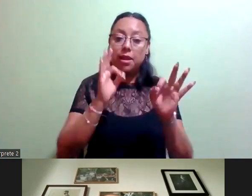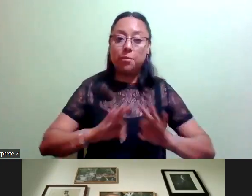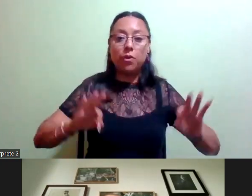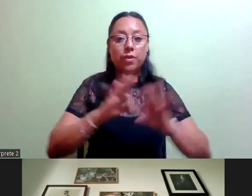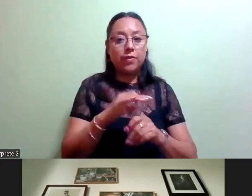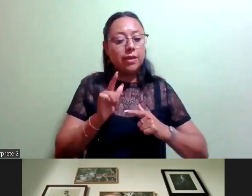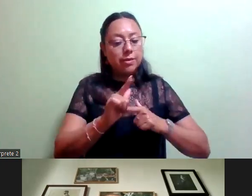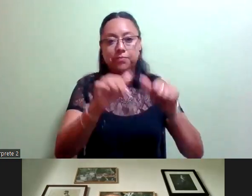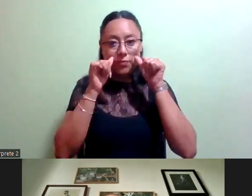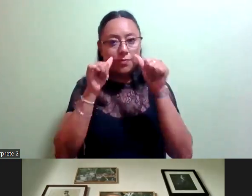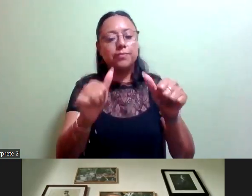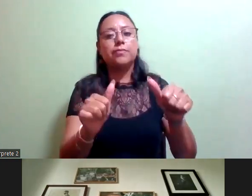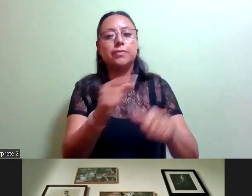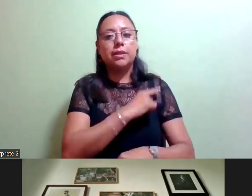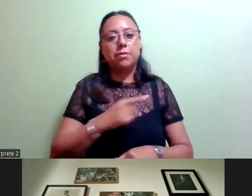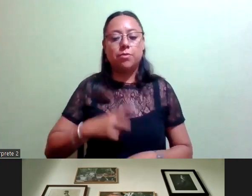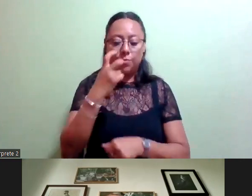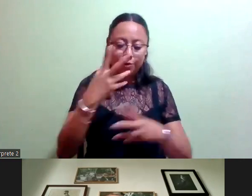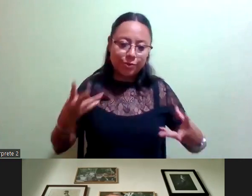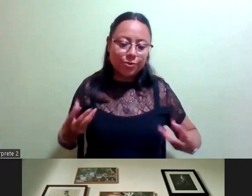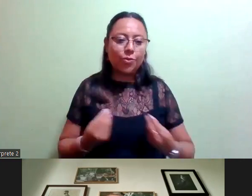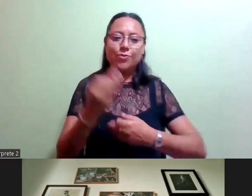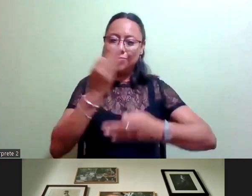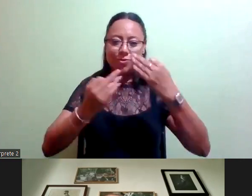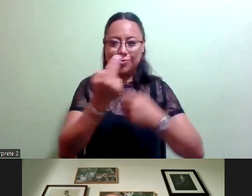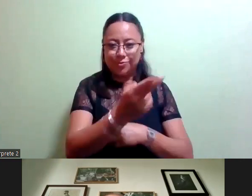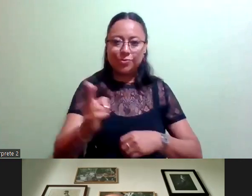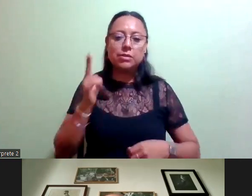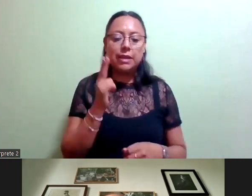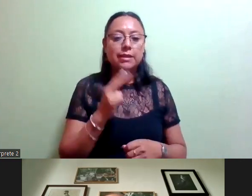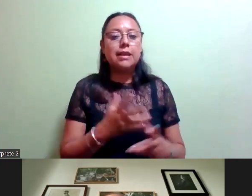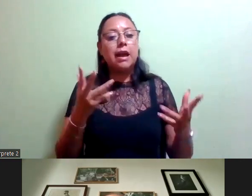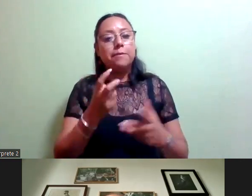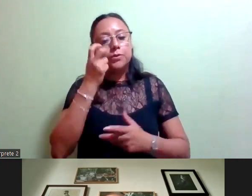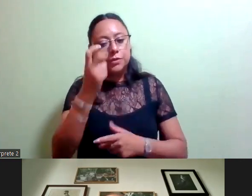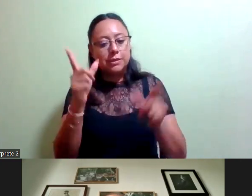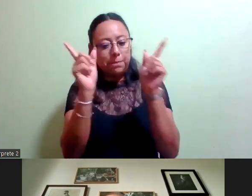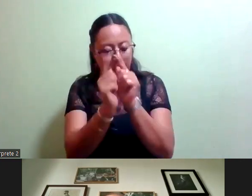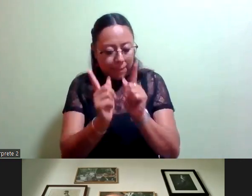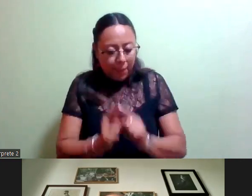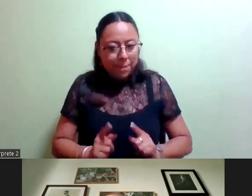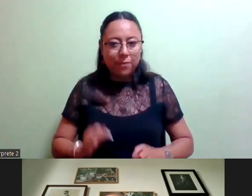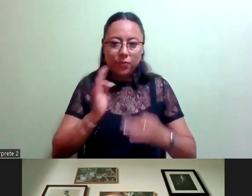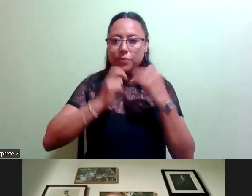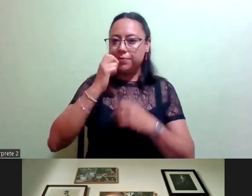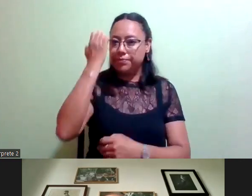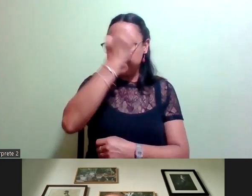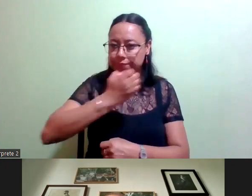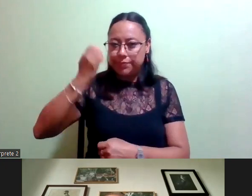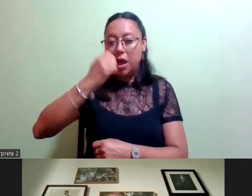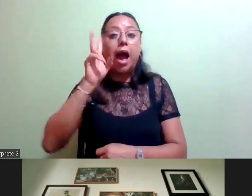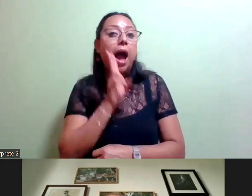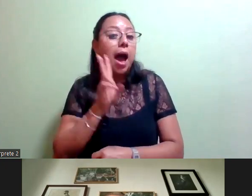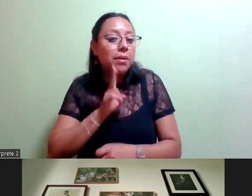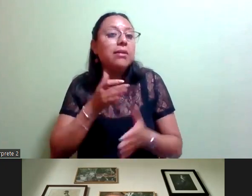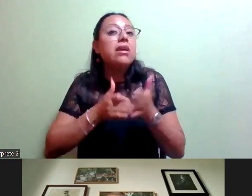y por eso pues vamos a hacer en conjunto con todas y todos ustedes este resumen, este análisis, ¿no? Para ver todavía